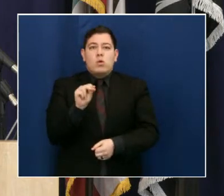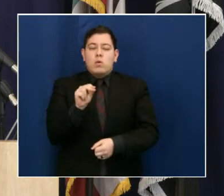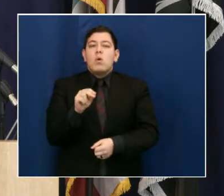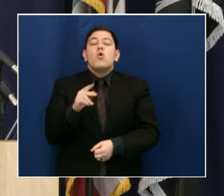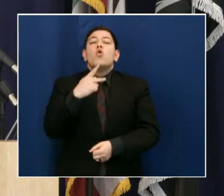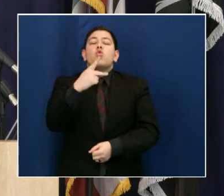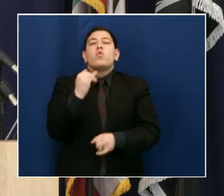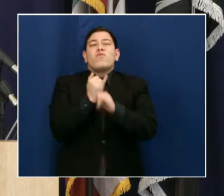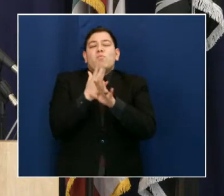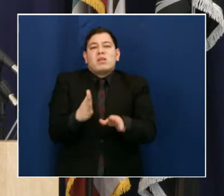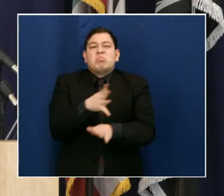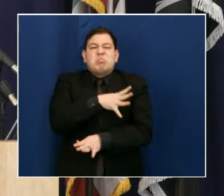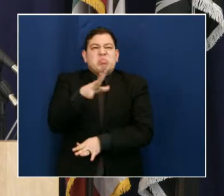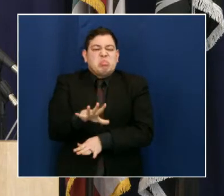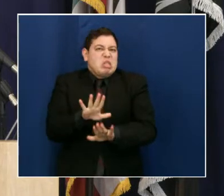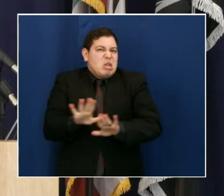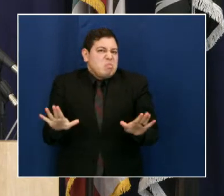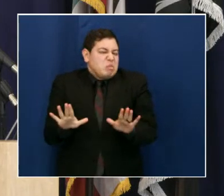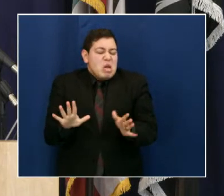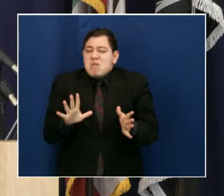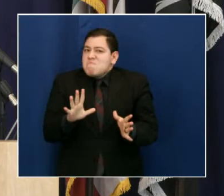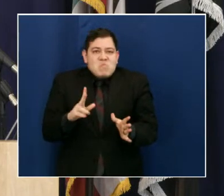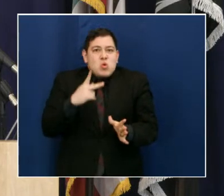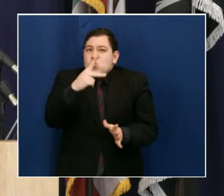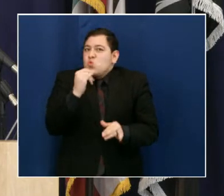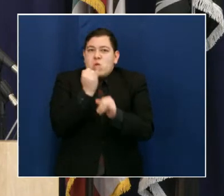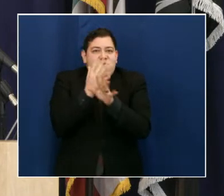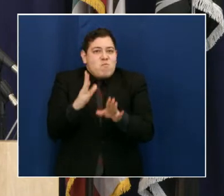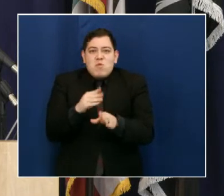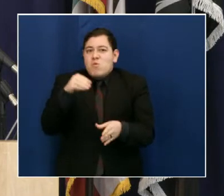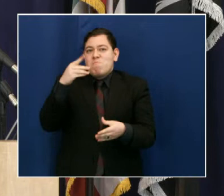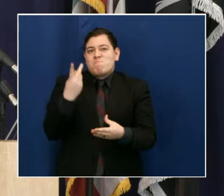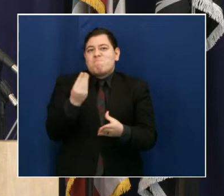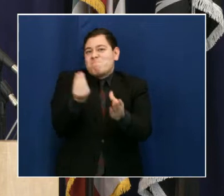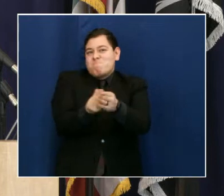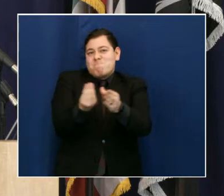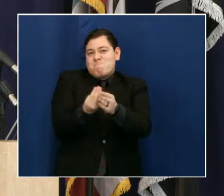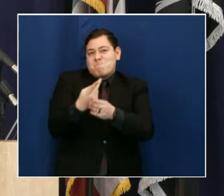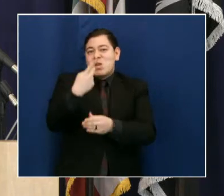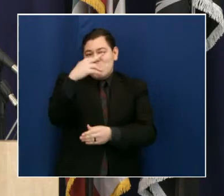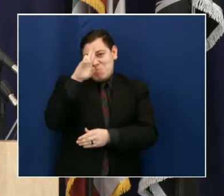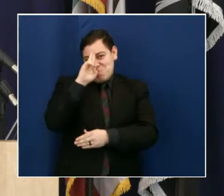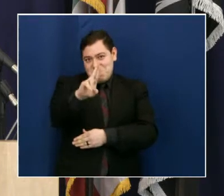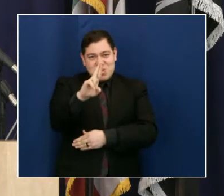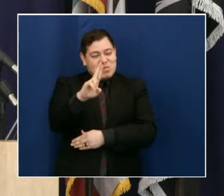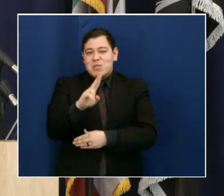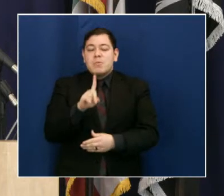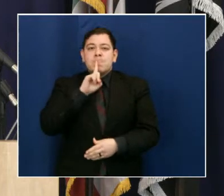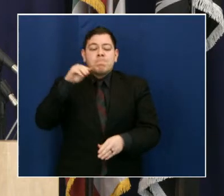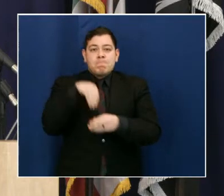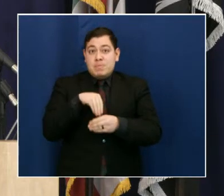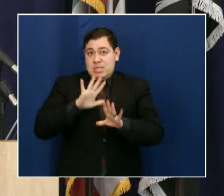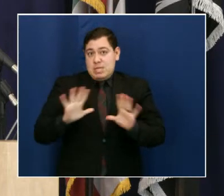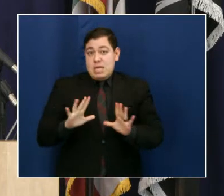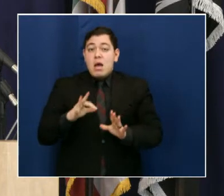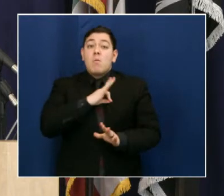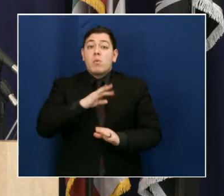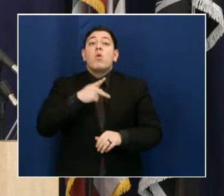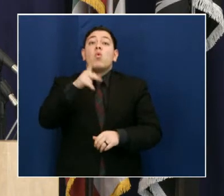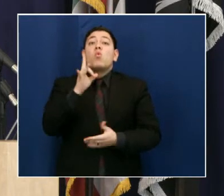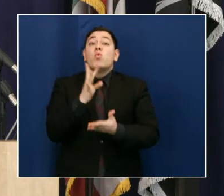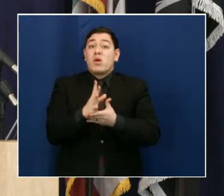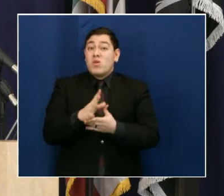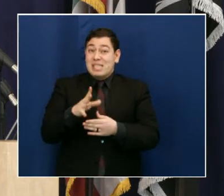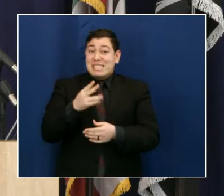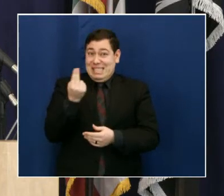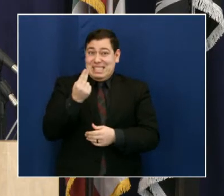información. Es que la información es confidencial y es privada porque queremos que sepan ustedes que se les va a poder hablar para recordarles que tienen que ya